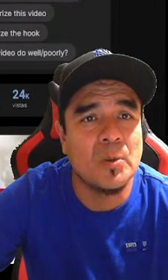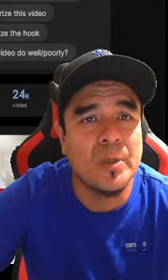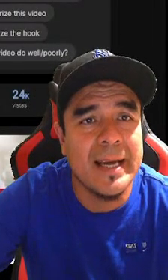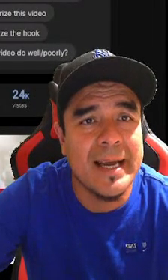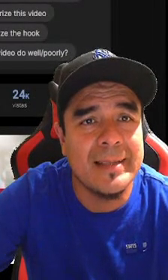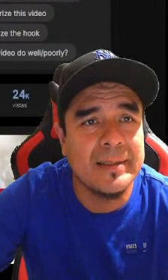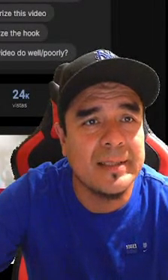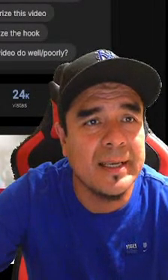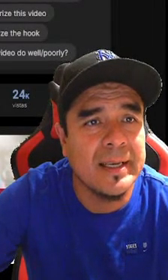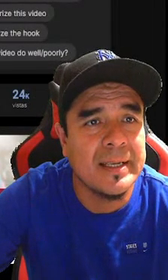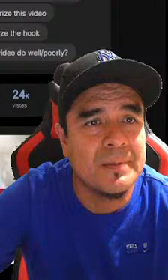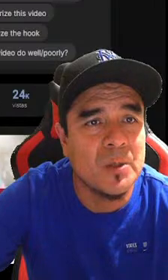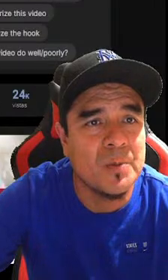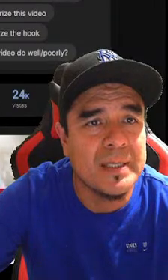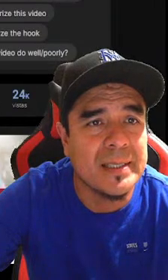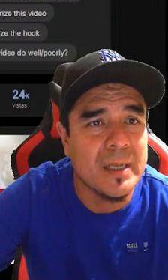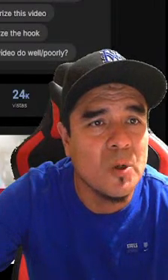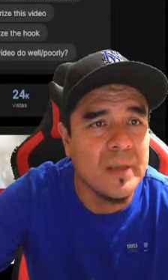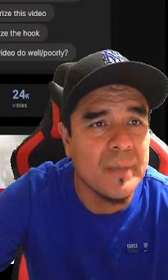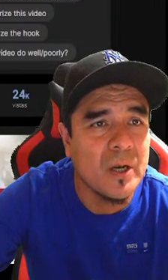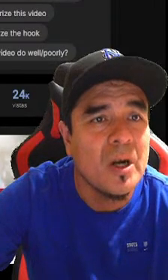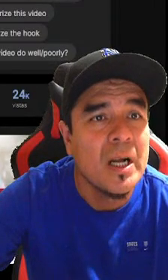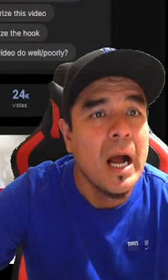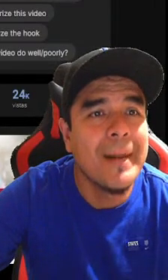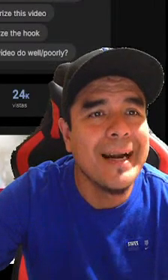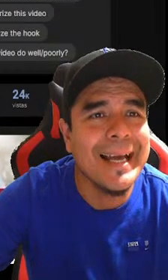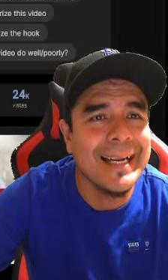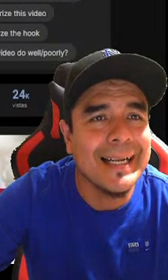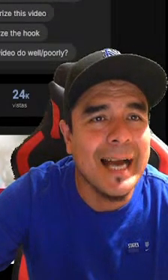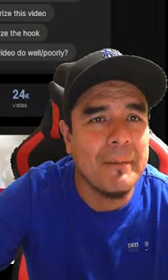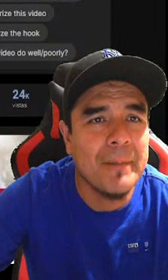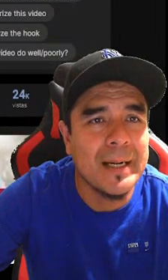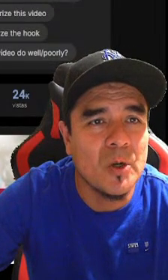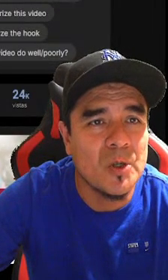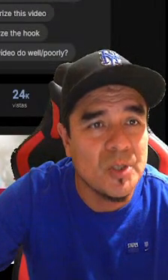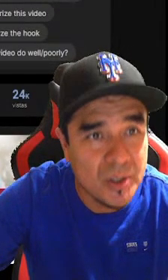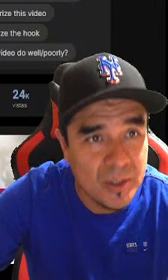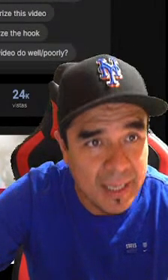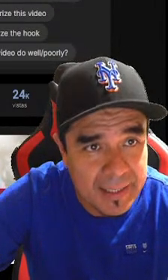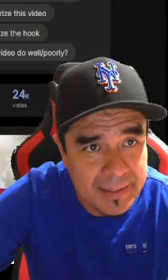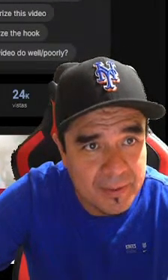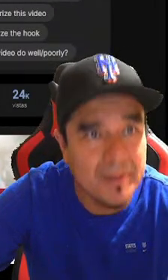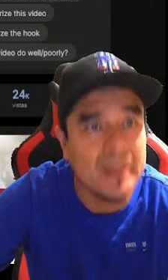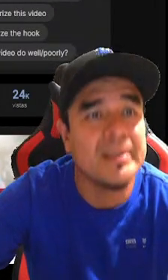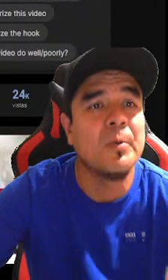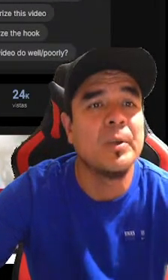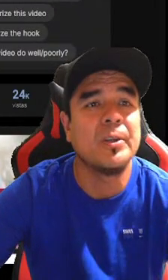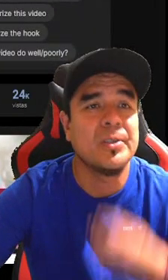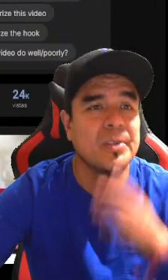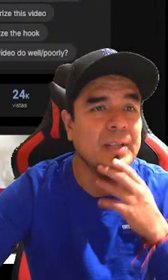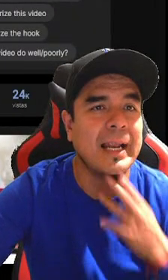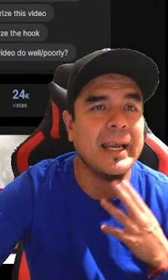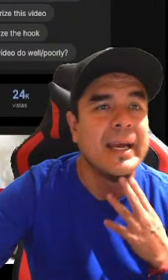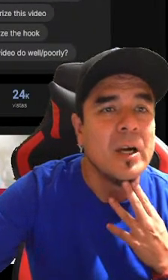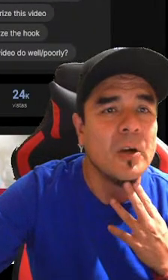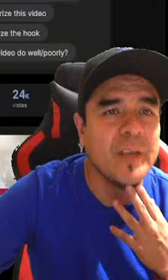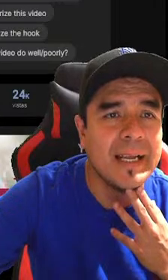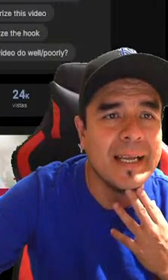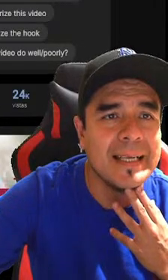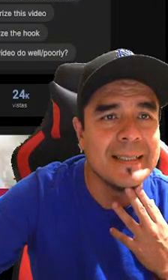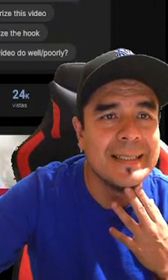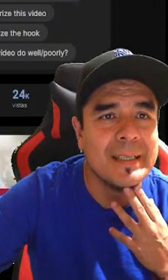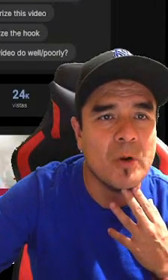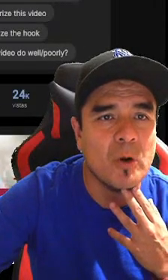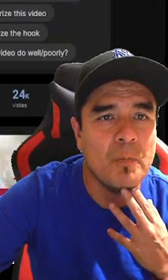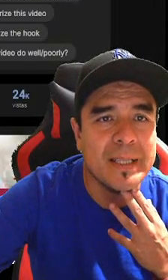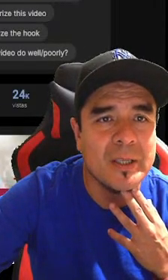a estudiantes. Venus Mancilla, saludos, amigo. María del Carmen Rocío Nale. Estamos hablando ese momento de Rocío Nale. Rufín